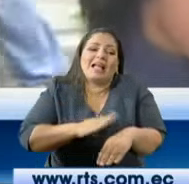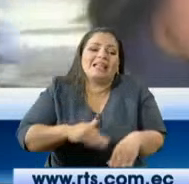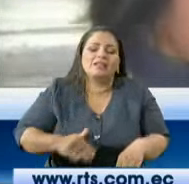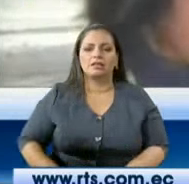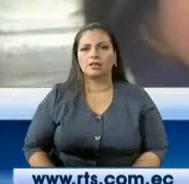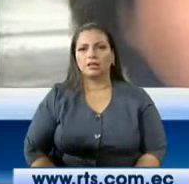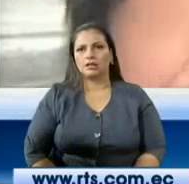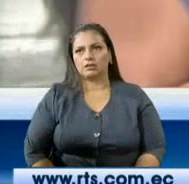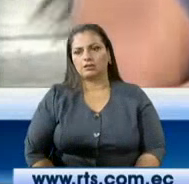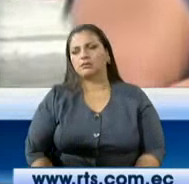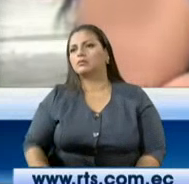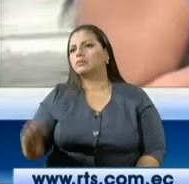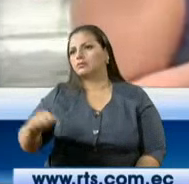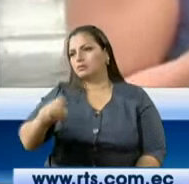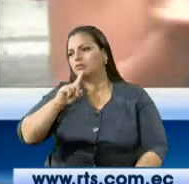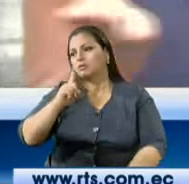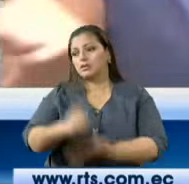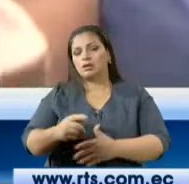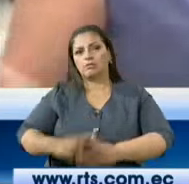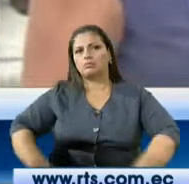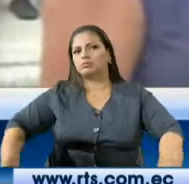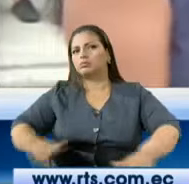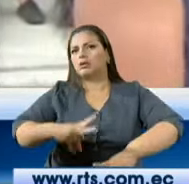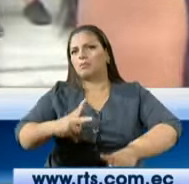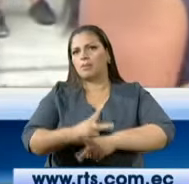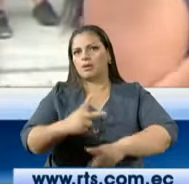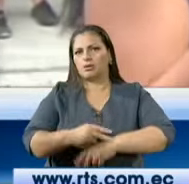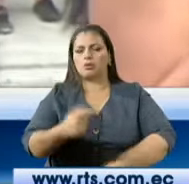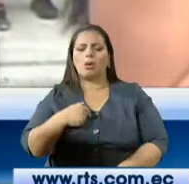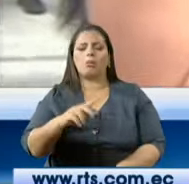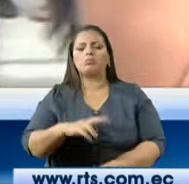vez no se puede ni asomar a la ventana porque pasan eso...